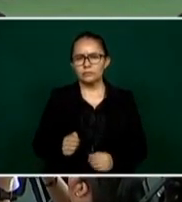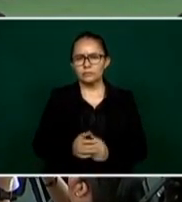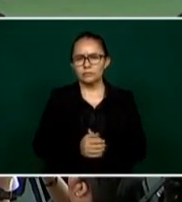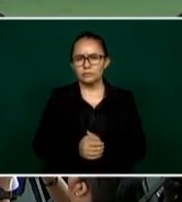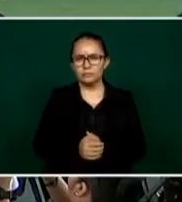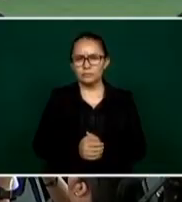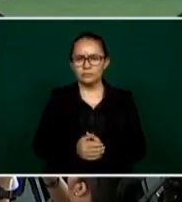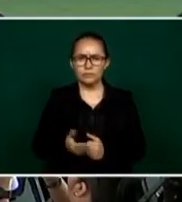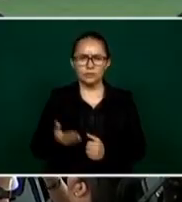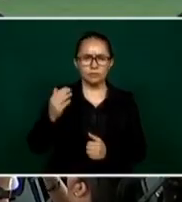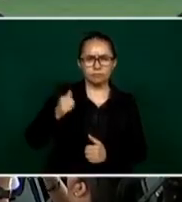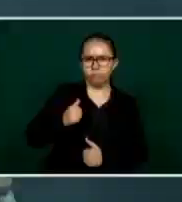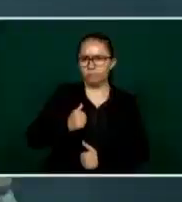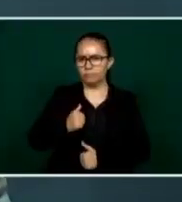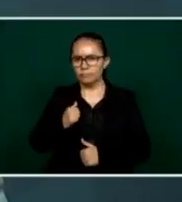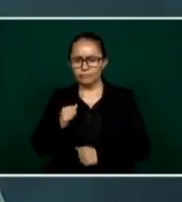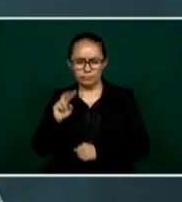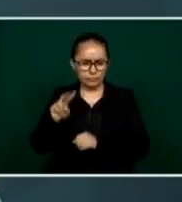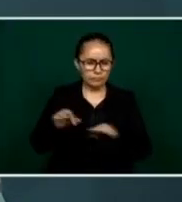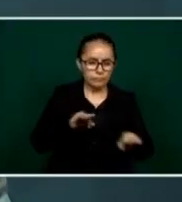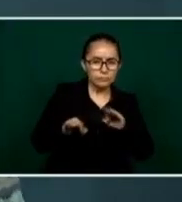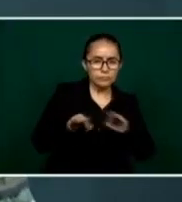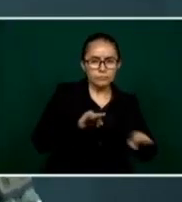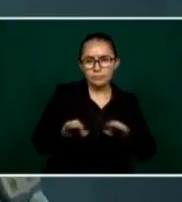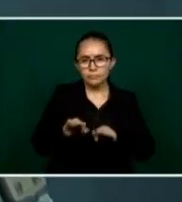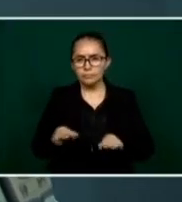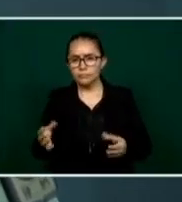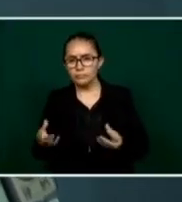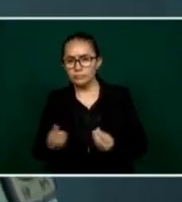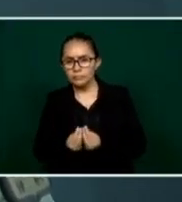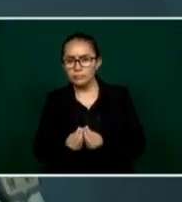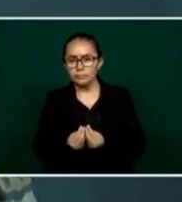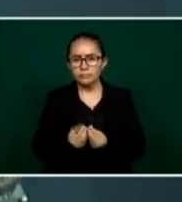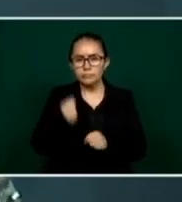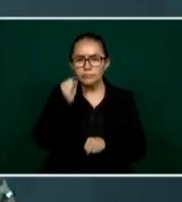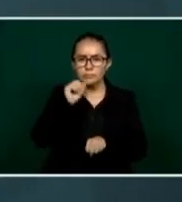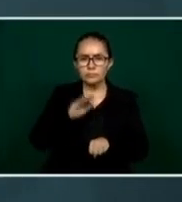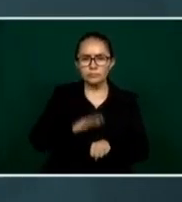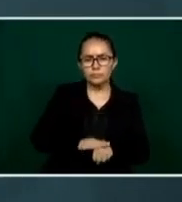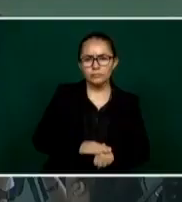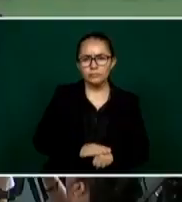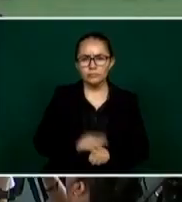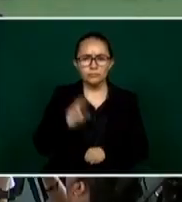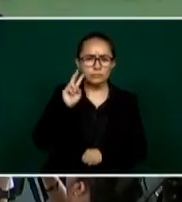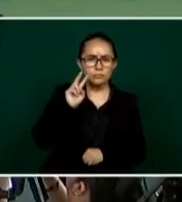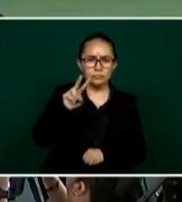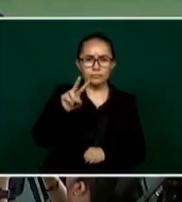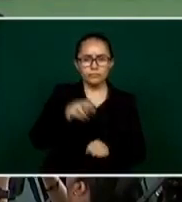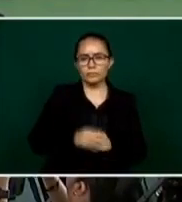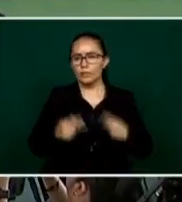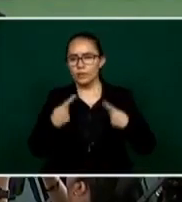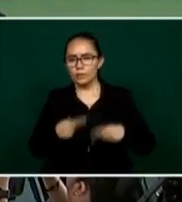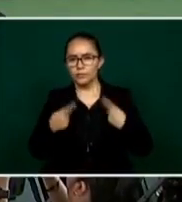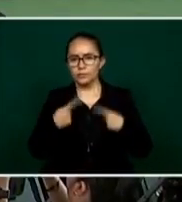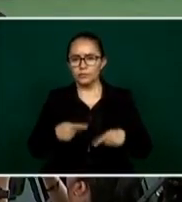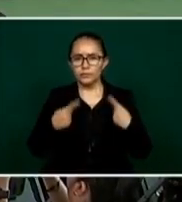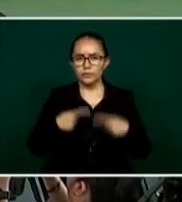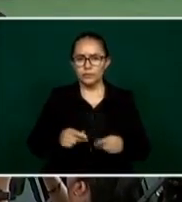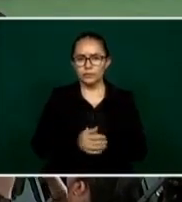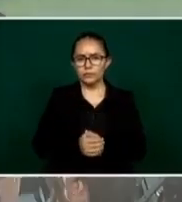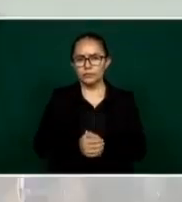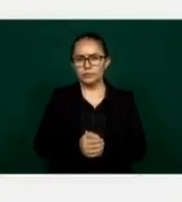de aseguramientos en este trabajo de la presente administración. Aquí ustedes pueden observar las personas que han sido